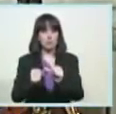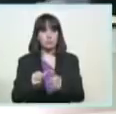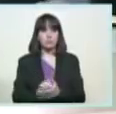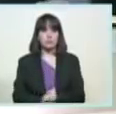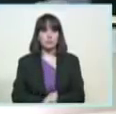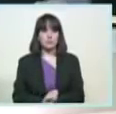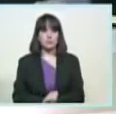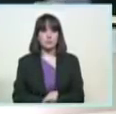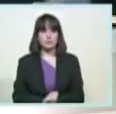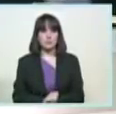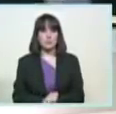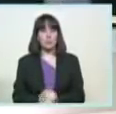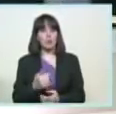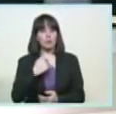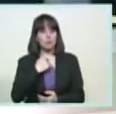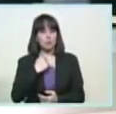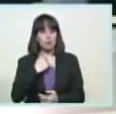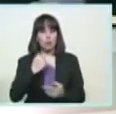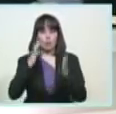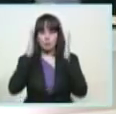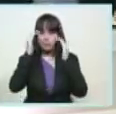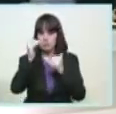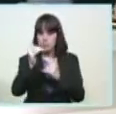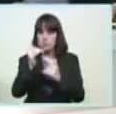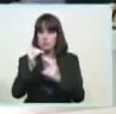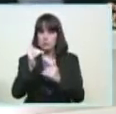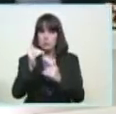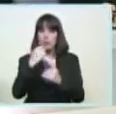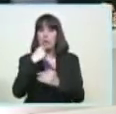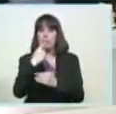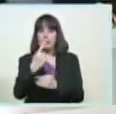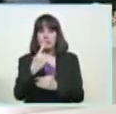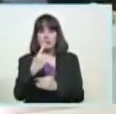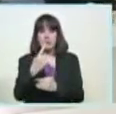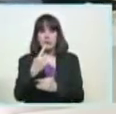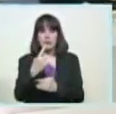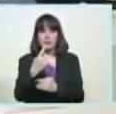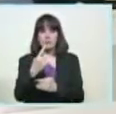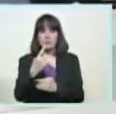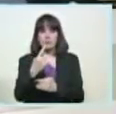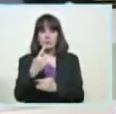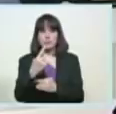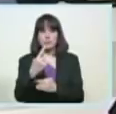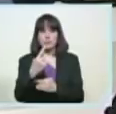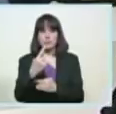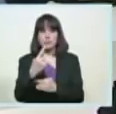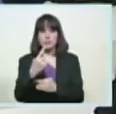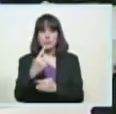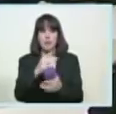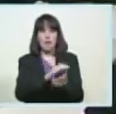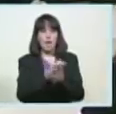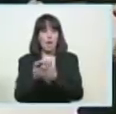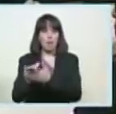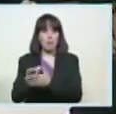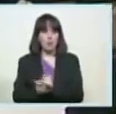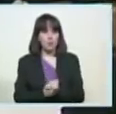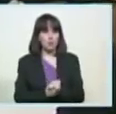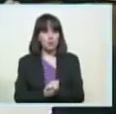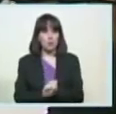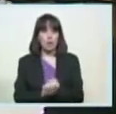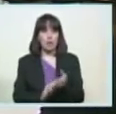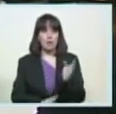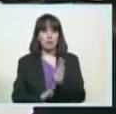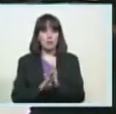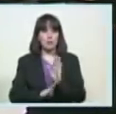y es ahí donde yo soy capaz de decir compañeros en el